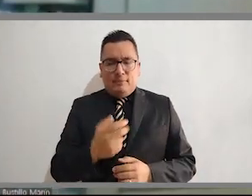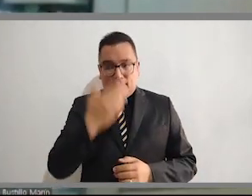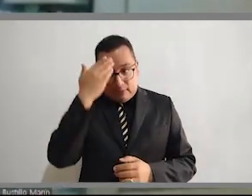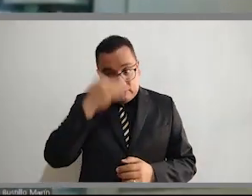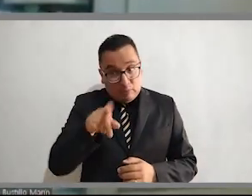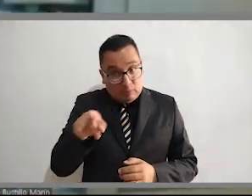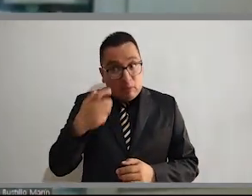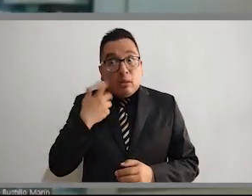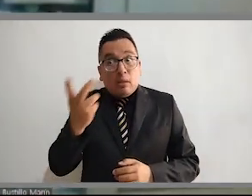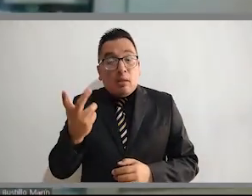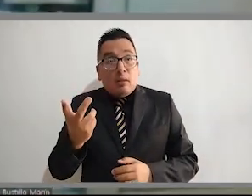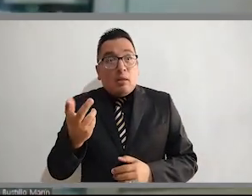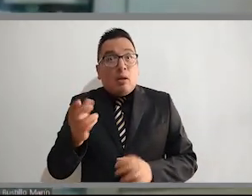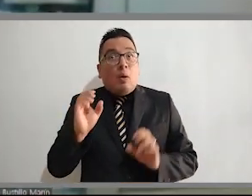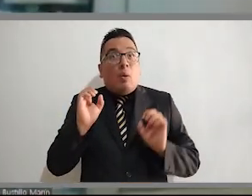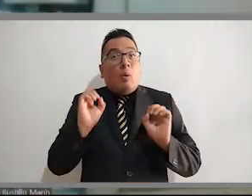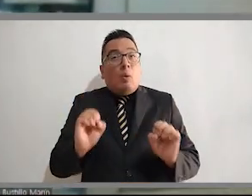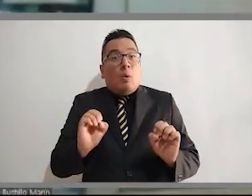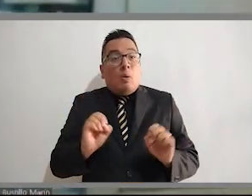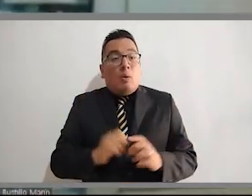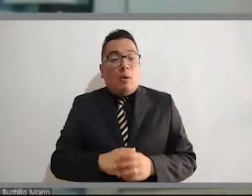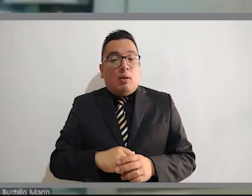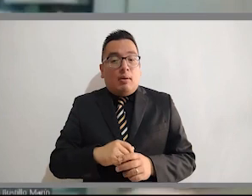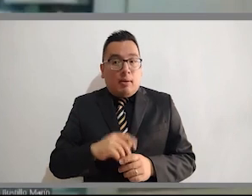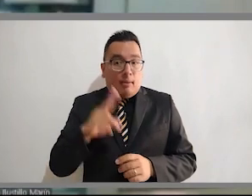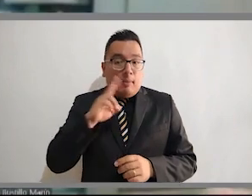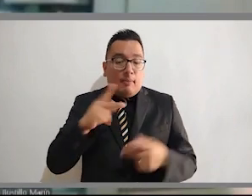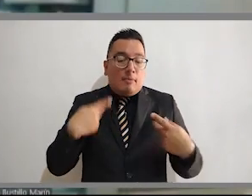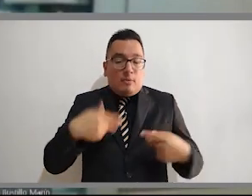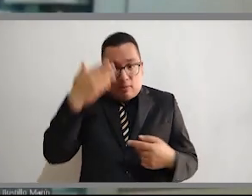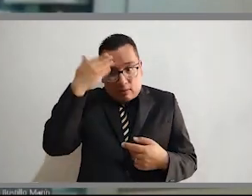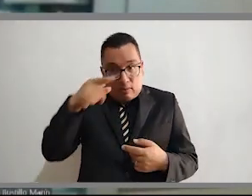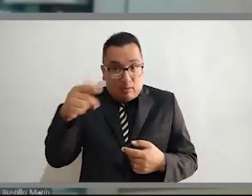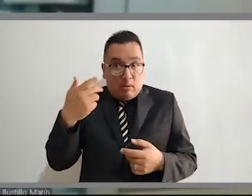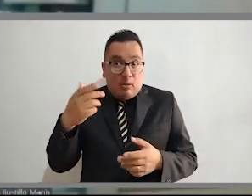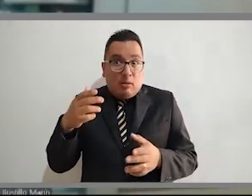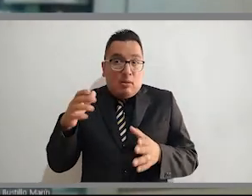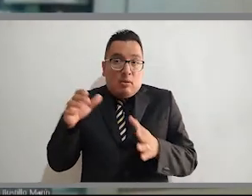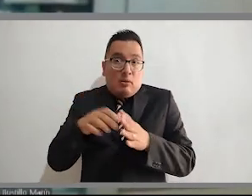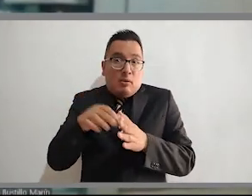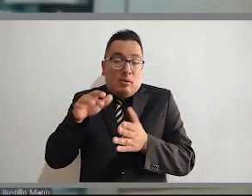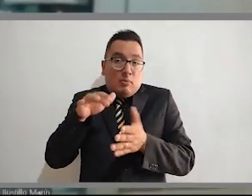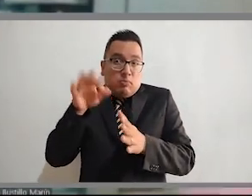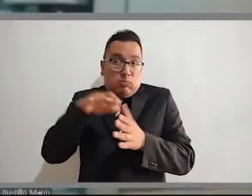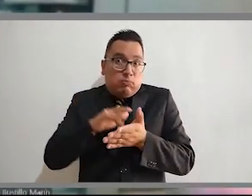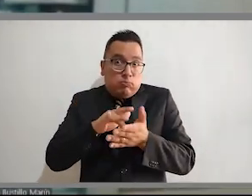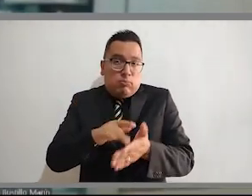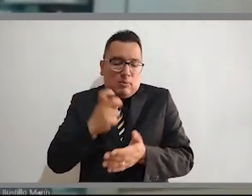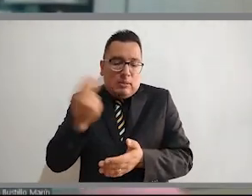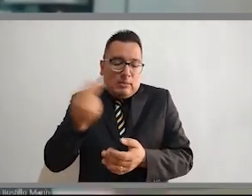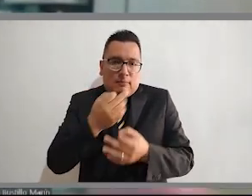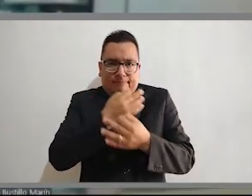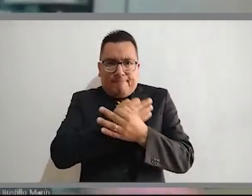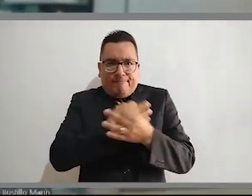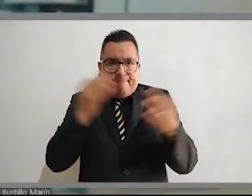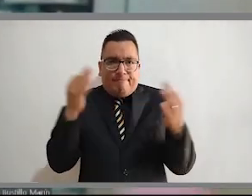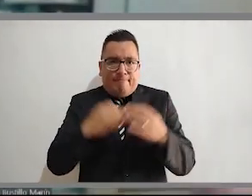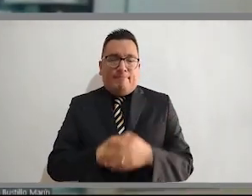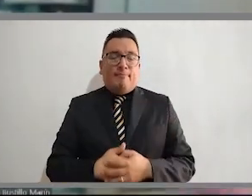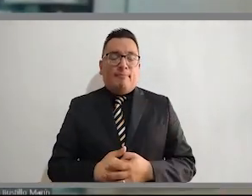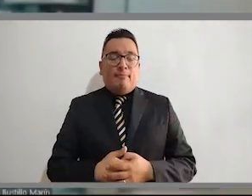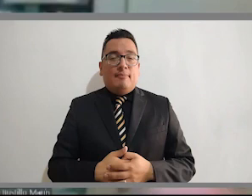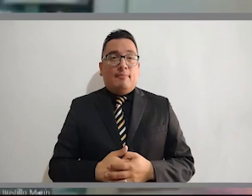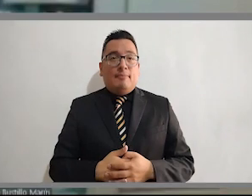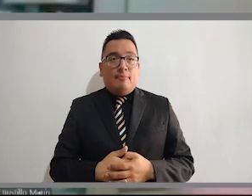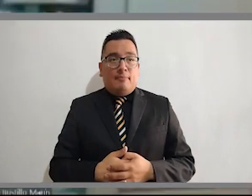Entonces tú ya sabrás si te quieres postular o los demás, los de la ciudadanía sabrá si te quiere votar. El problema es que hay que darle más difusión a esa